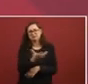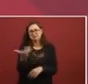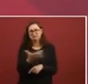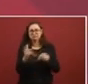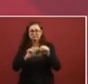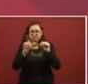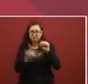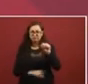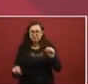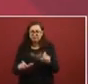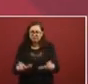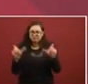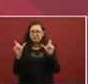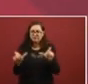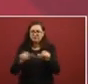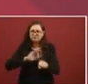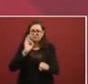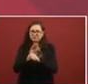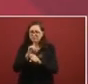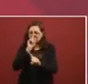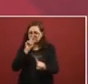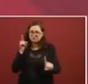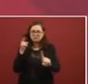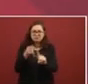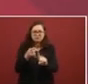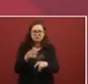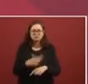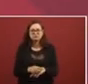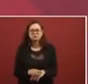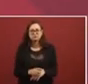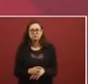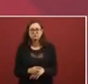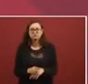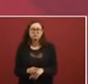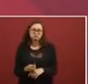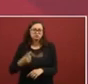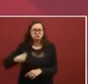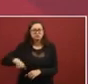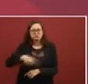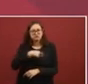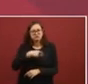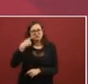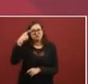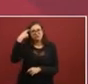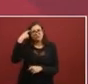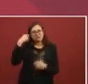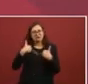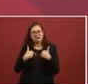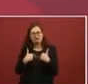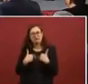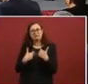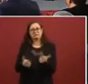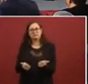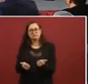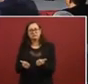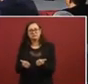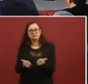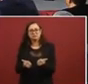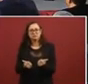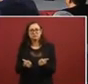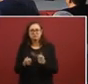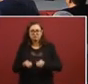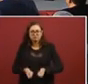la Guardia Nacional con ese propósito. Entonces, estamos muy conscientes que esa es